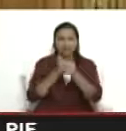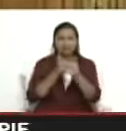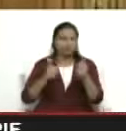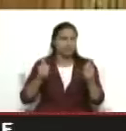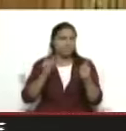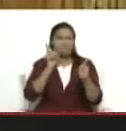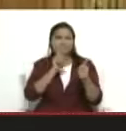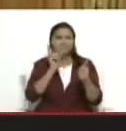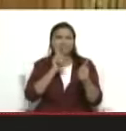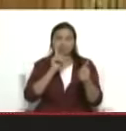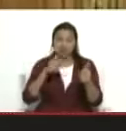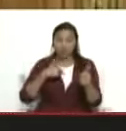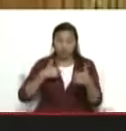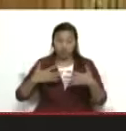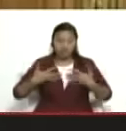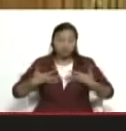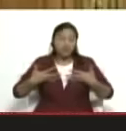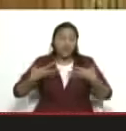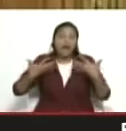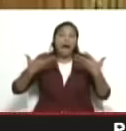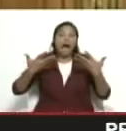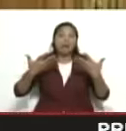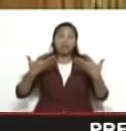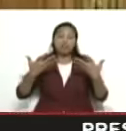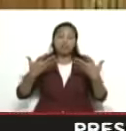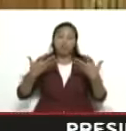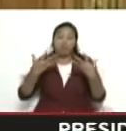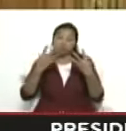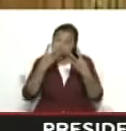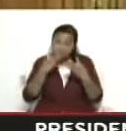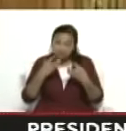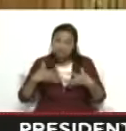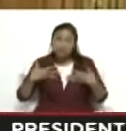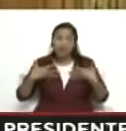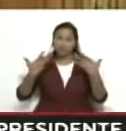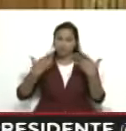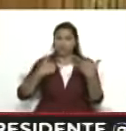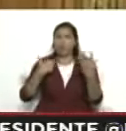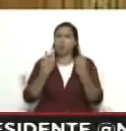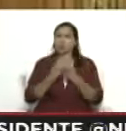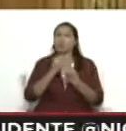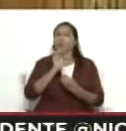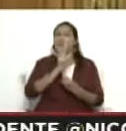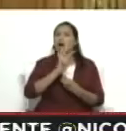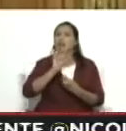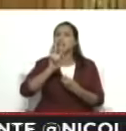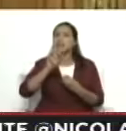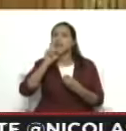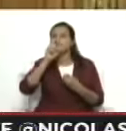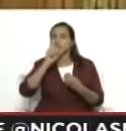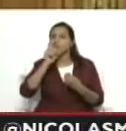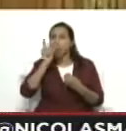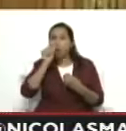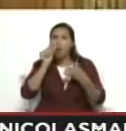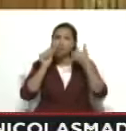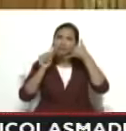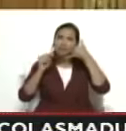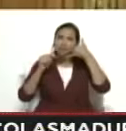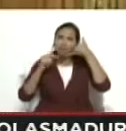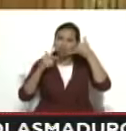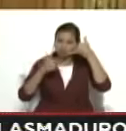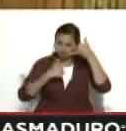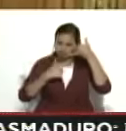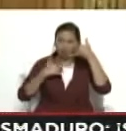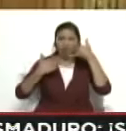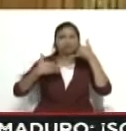¿Verdad? No me animo yo también. Pero tengo 43 hombres y de aquí en adelante le voy a hacer la vida